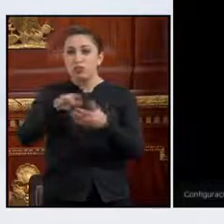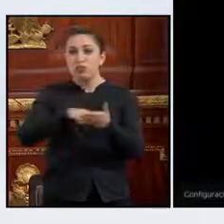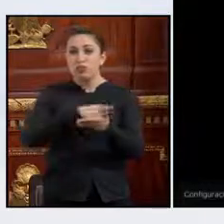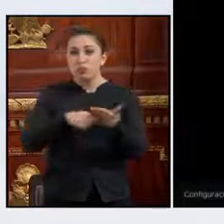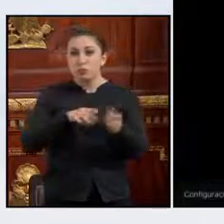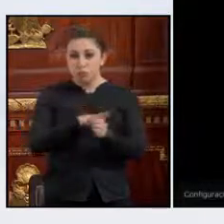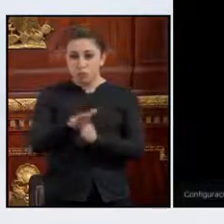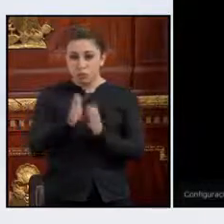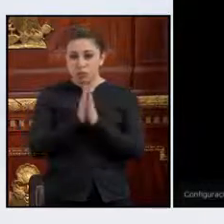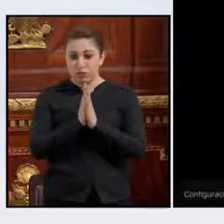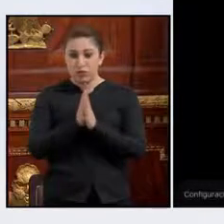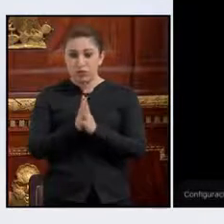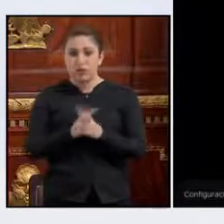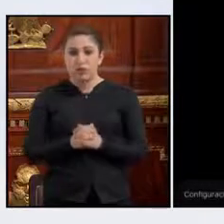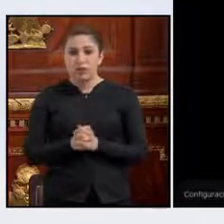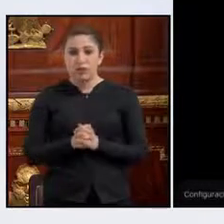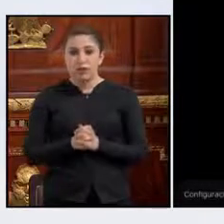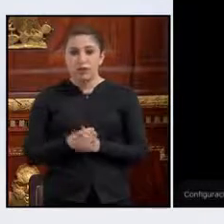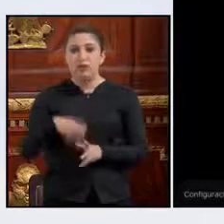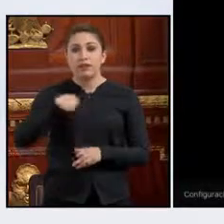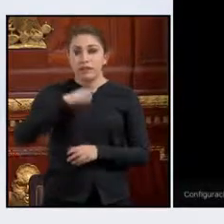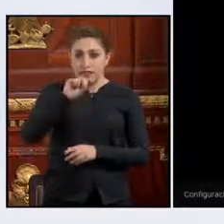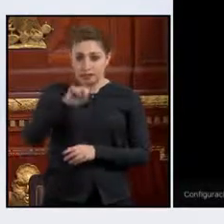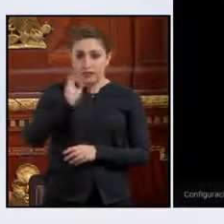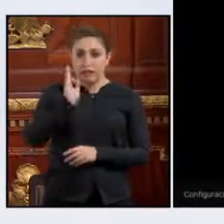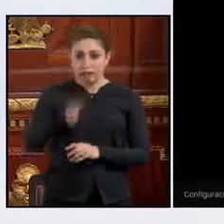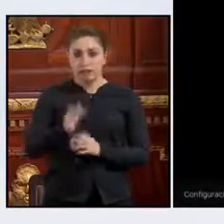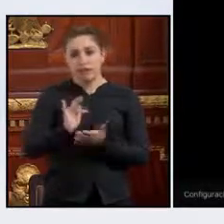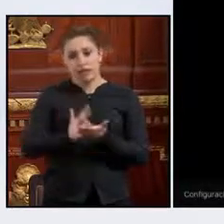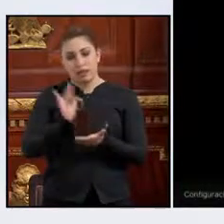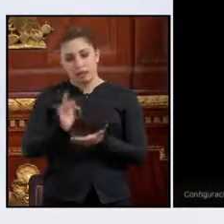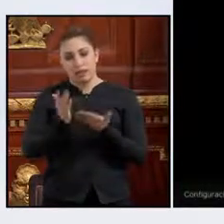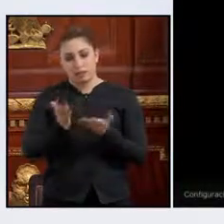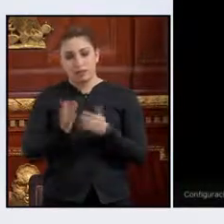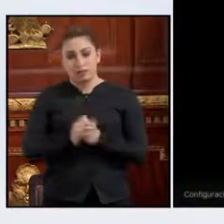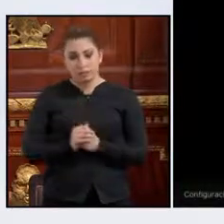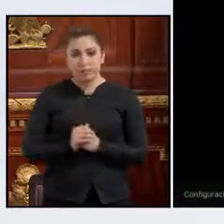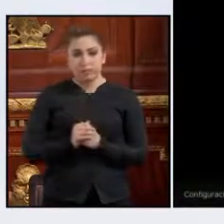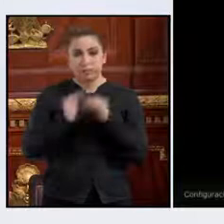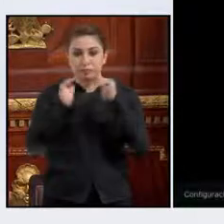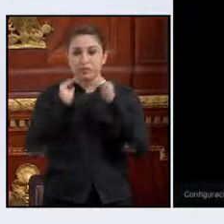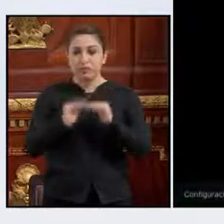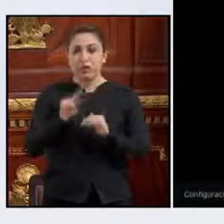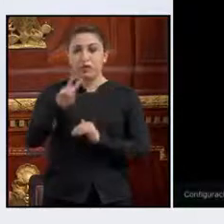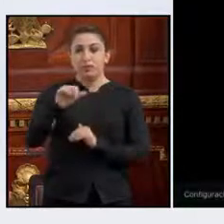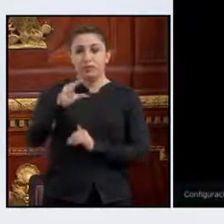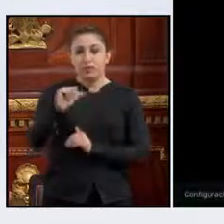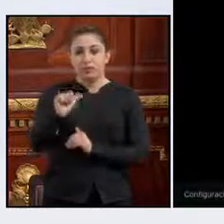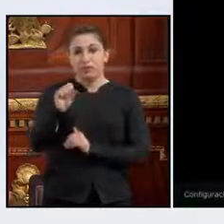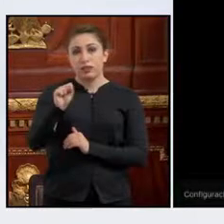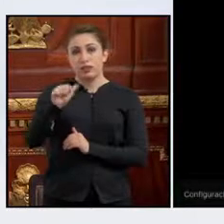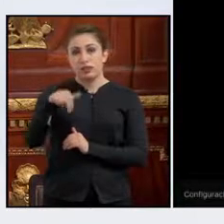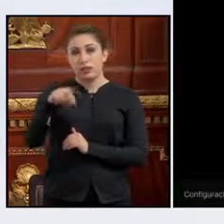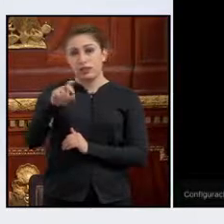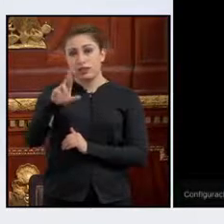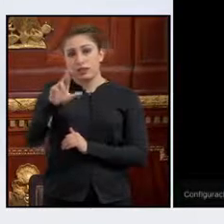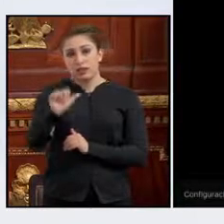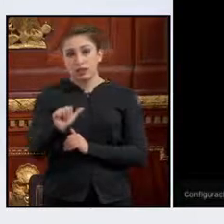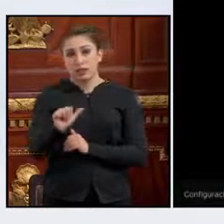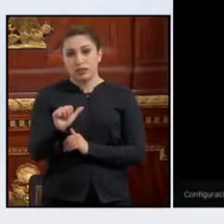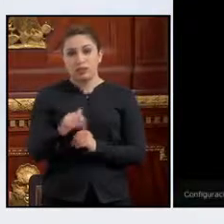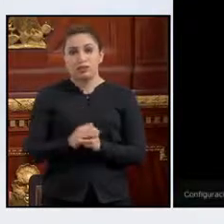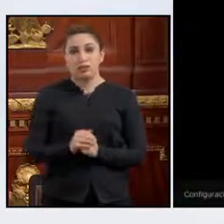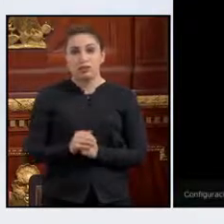si es tan amable? Chartea, en pro. Gracias, diputado. Hombre. Vaca Cortés Andrester.